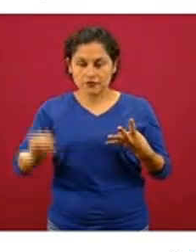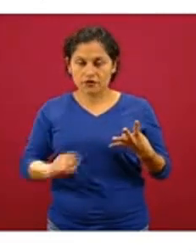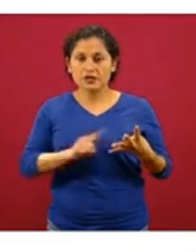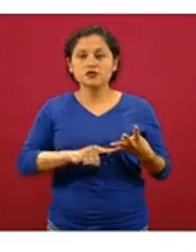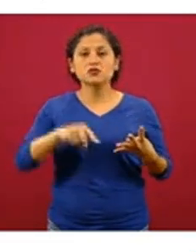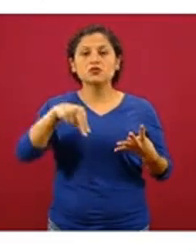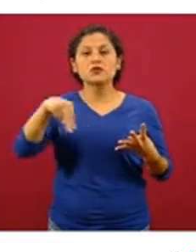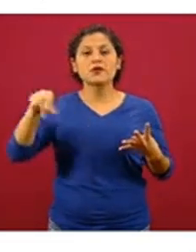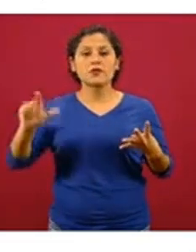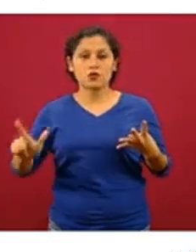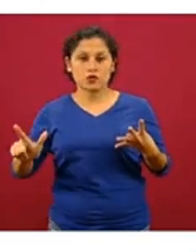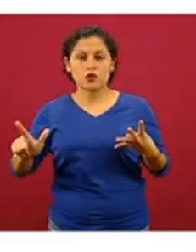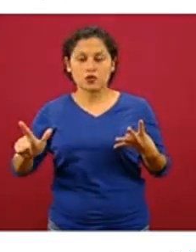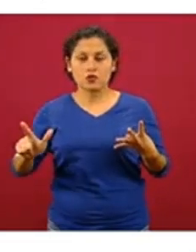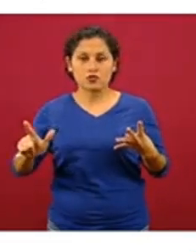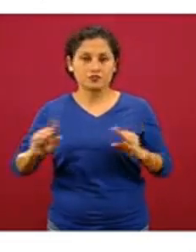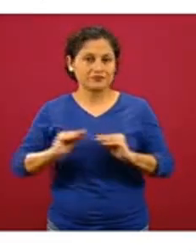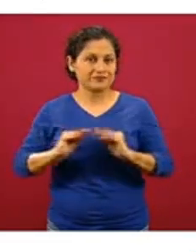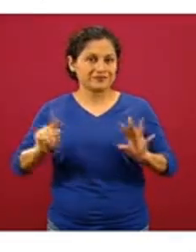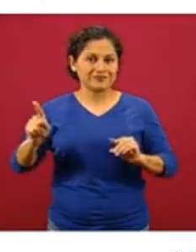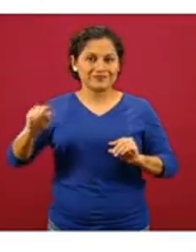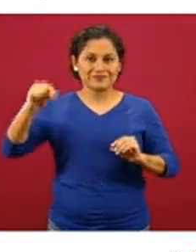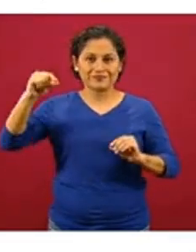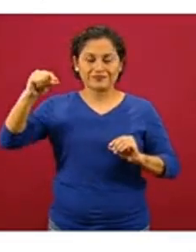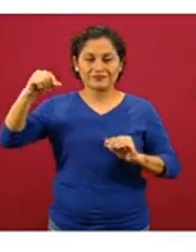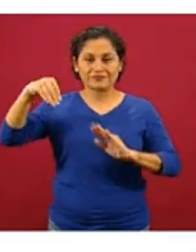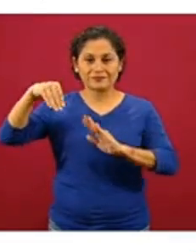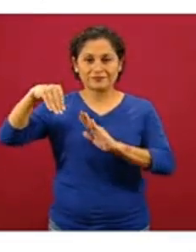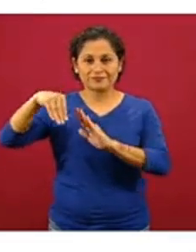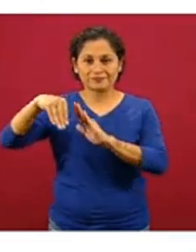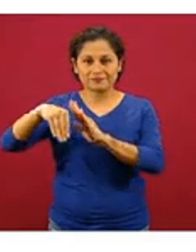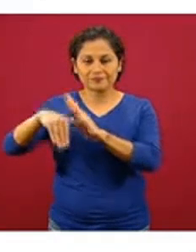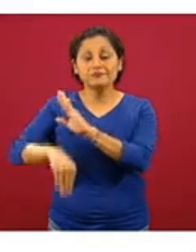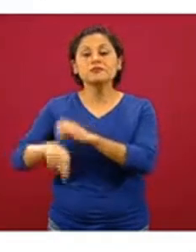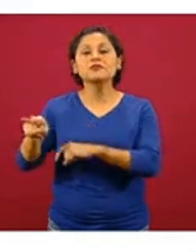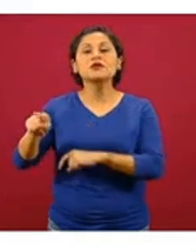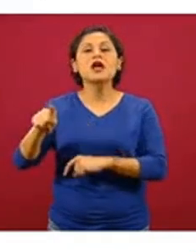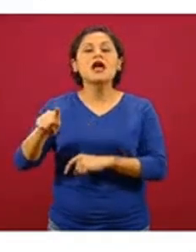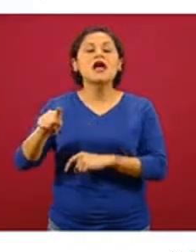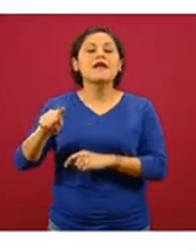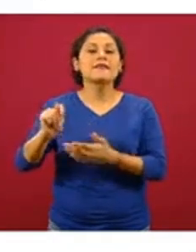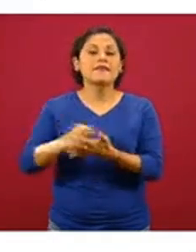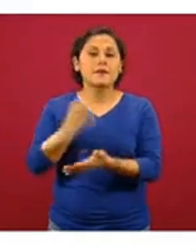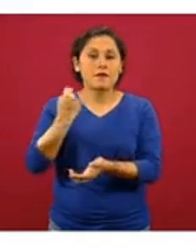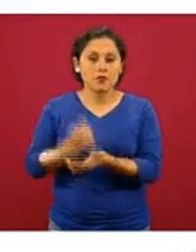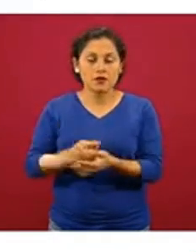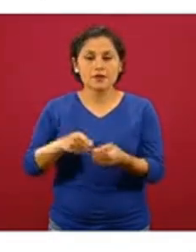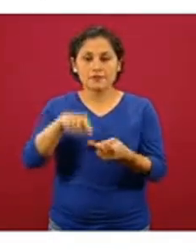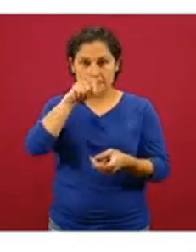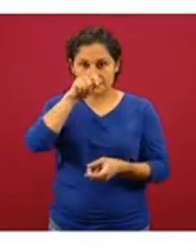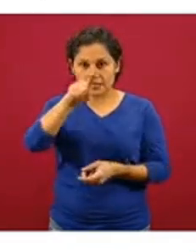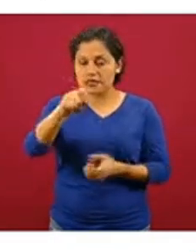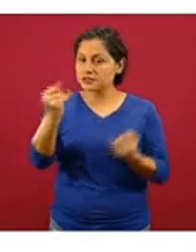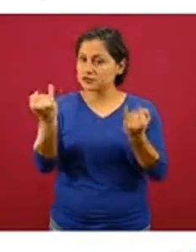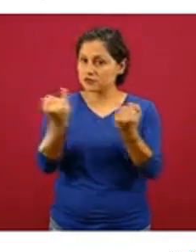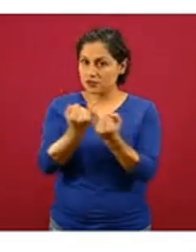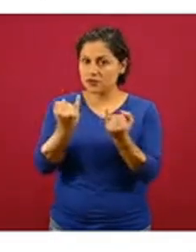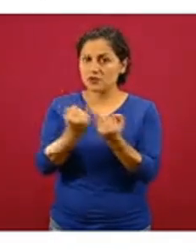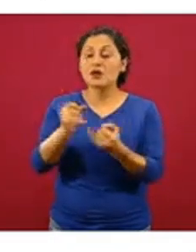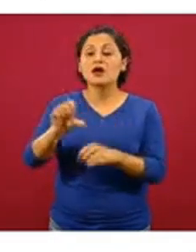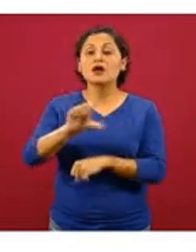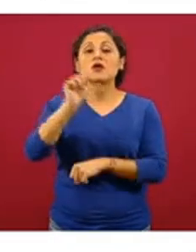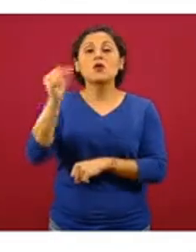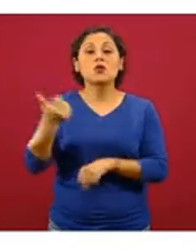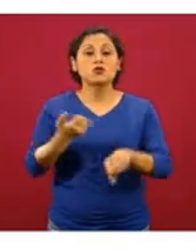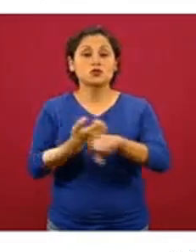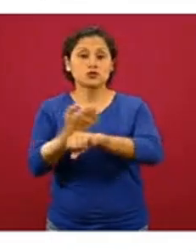León en una fase clara de ascenso, también Tamaulipas y Jalisco y posteriormente otros estados. Por su parte,